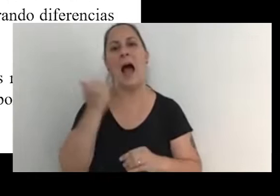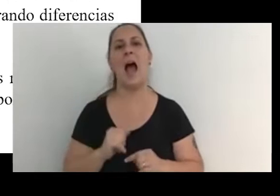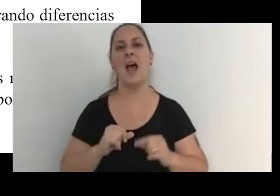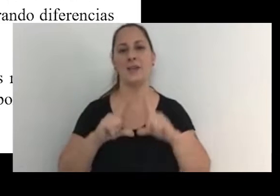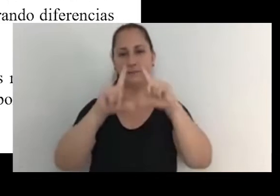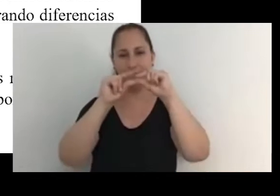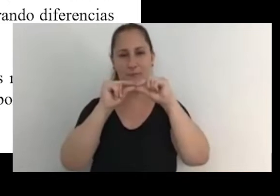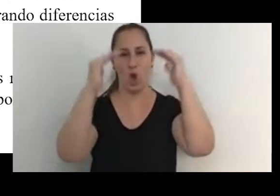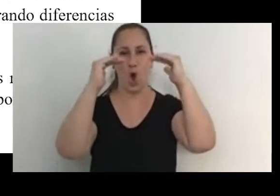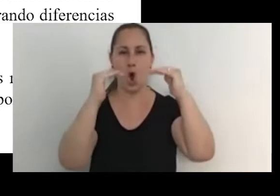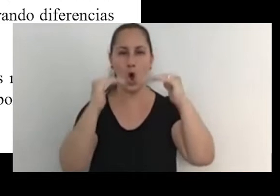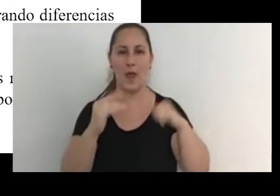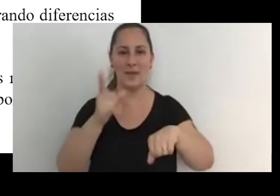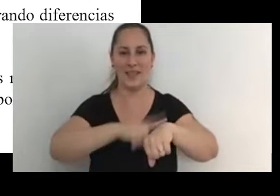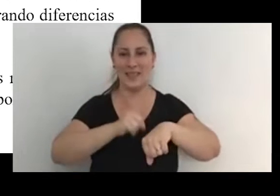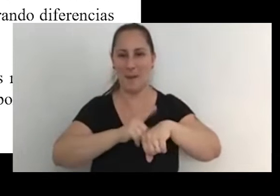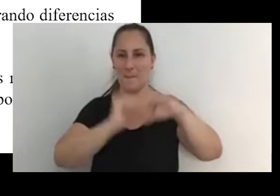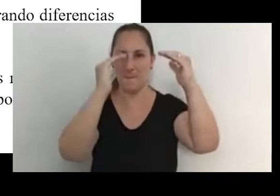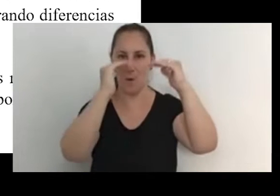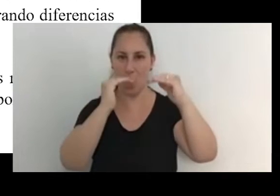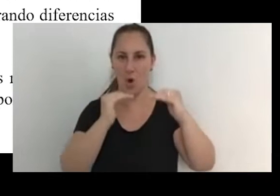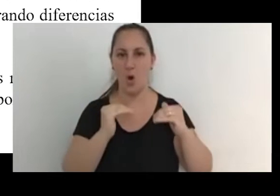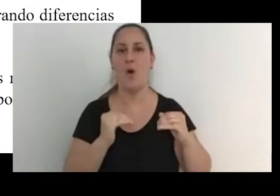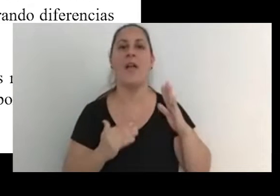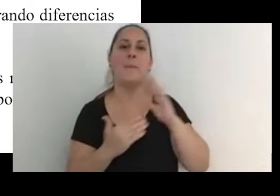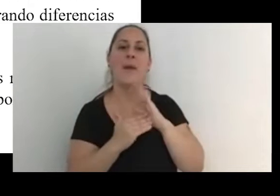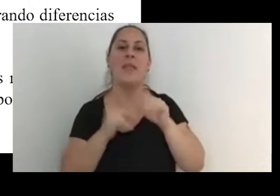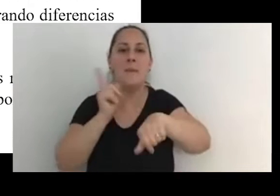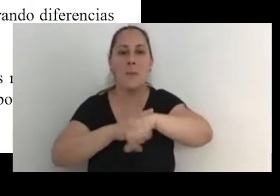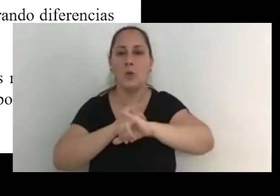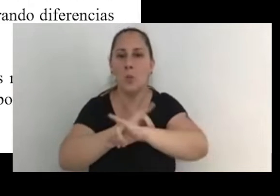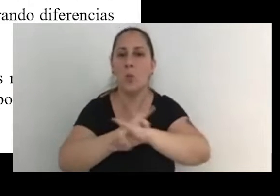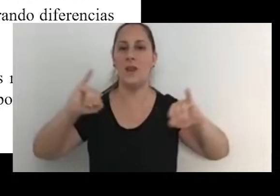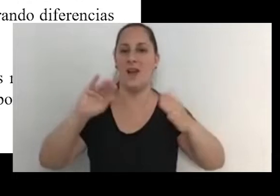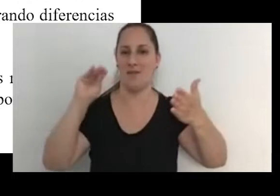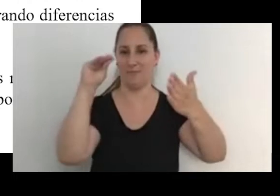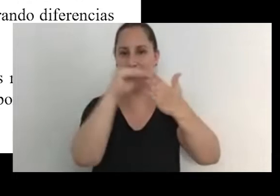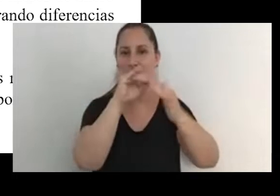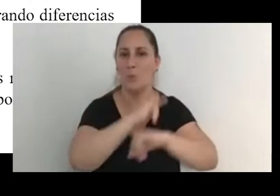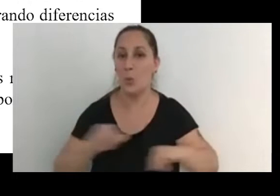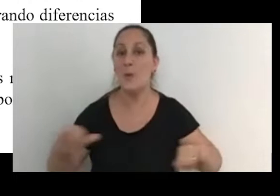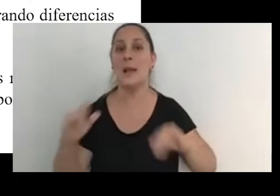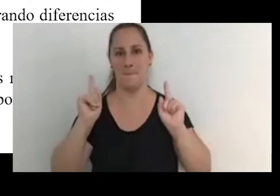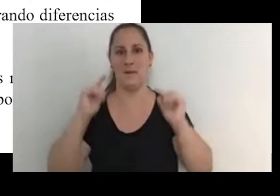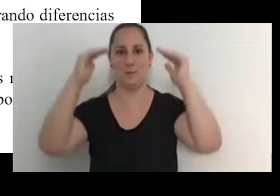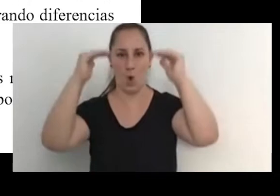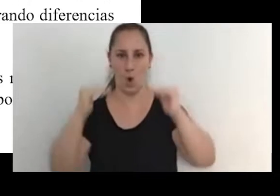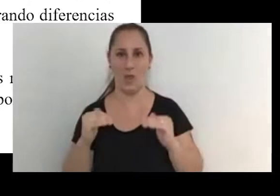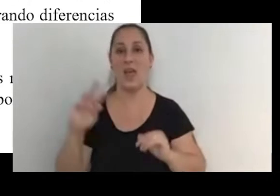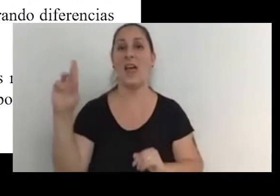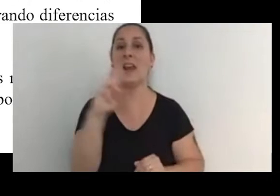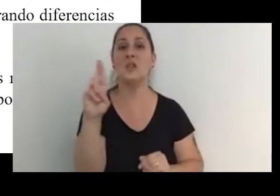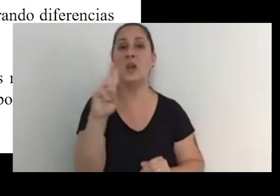ordenadas cronológicamente en función de su publicación en Boletín Oficial. Y aquí la resolución